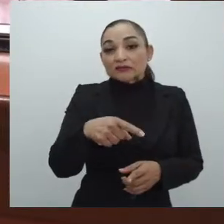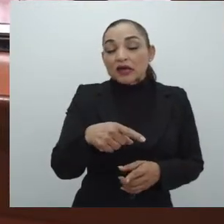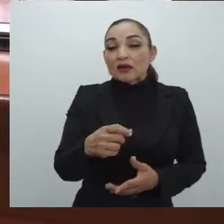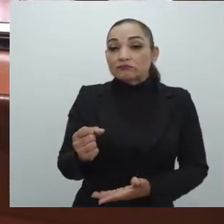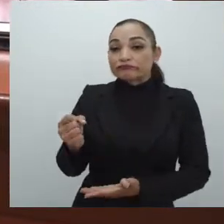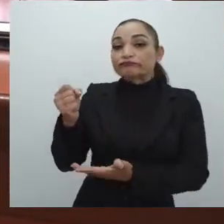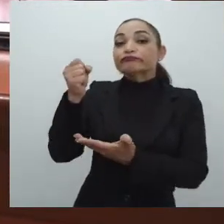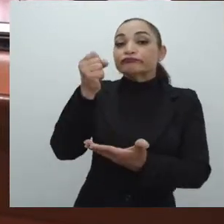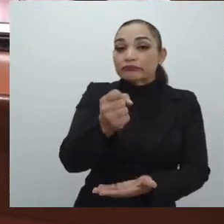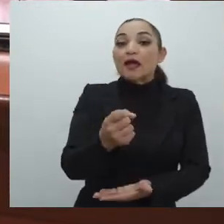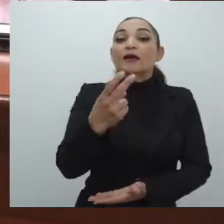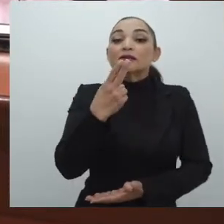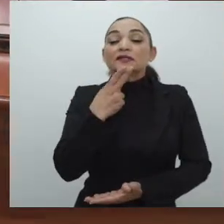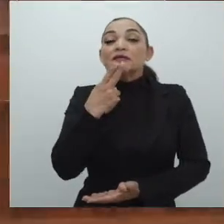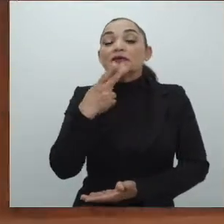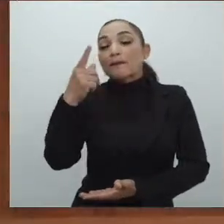recurso